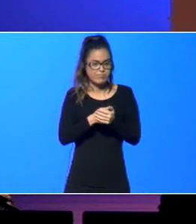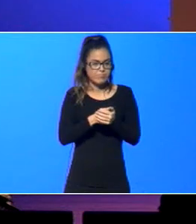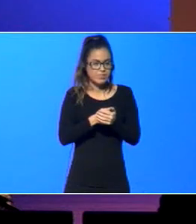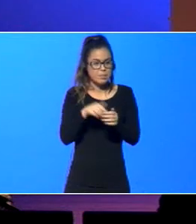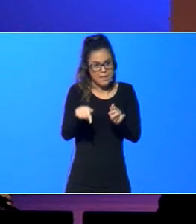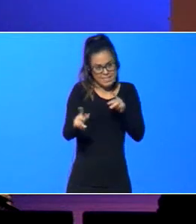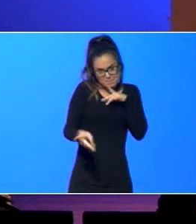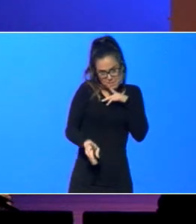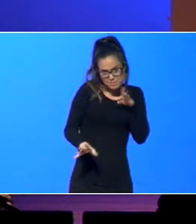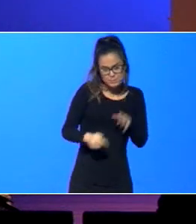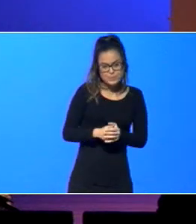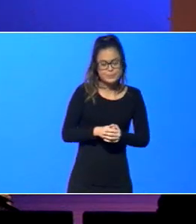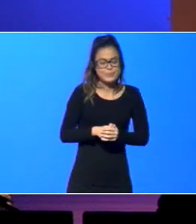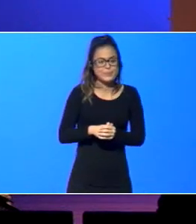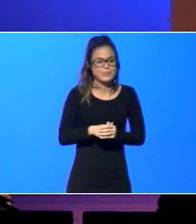Bilbon.